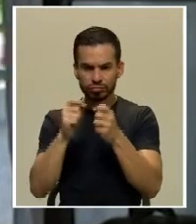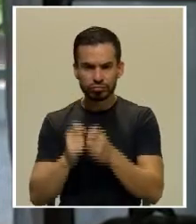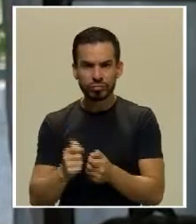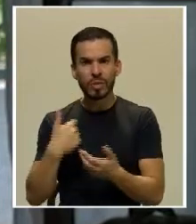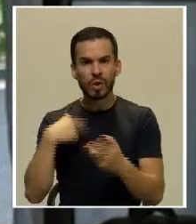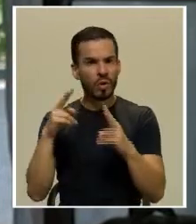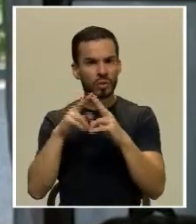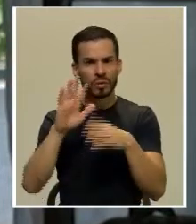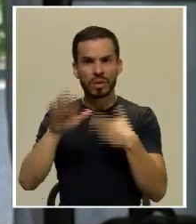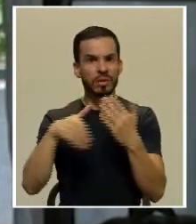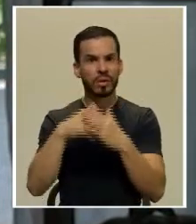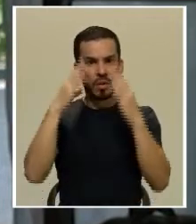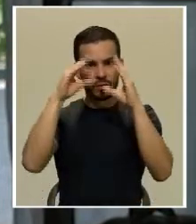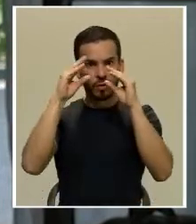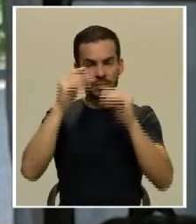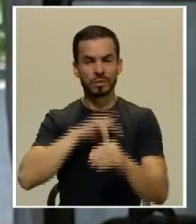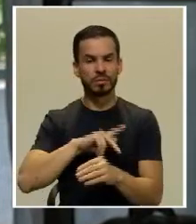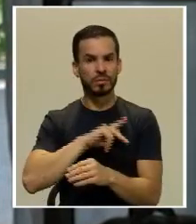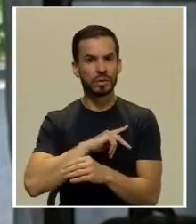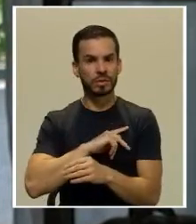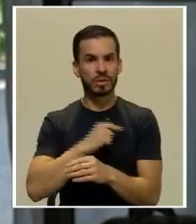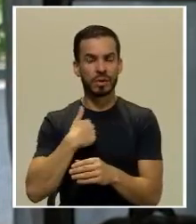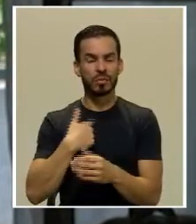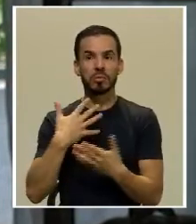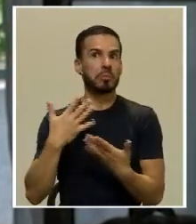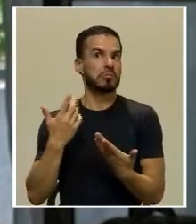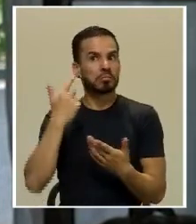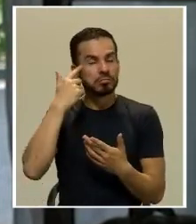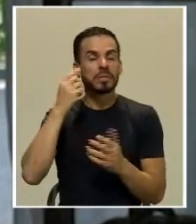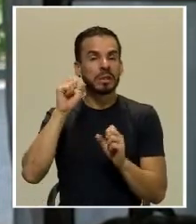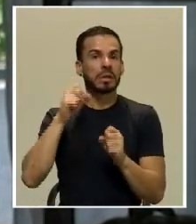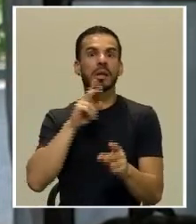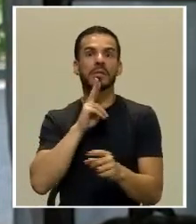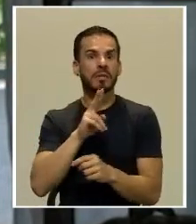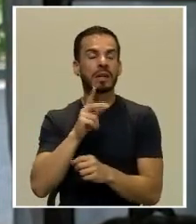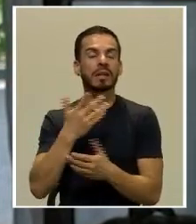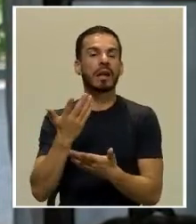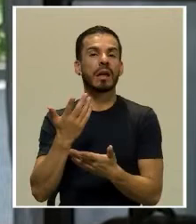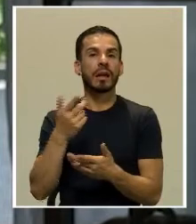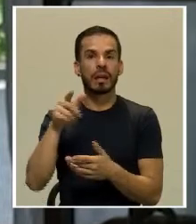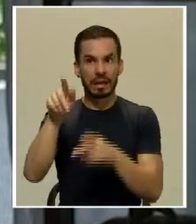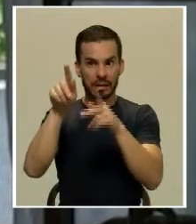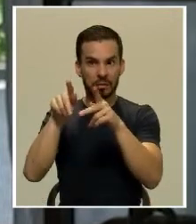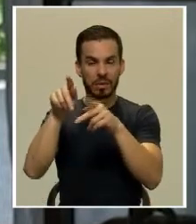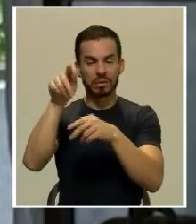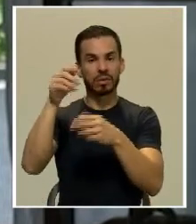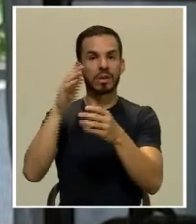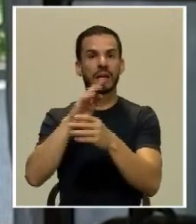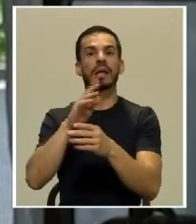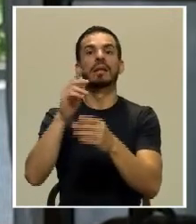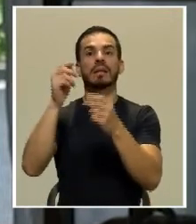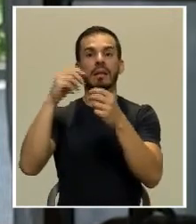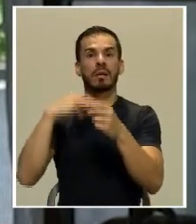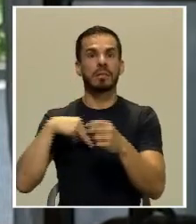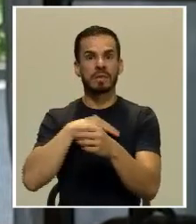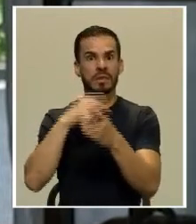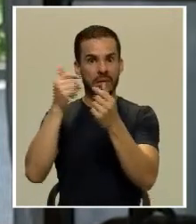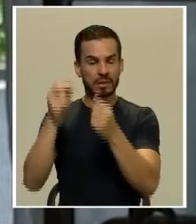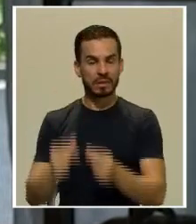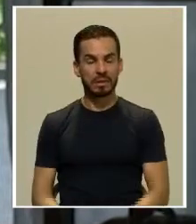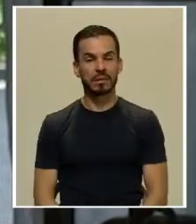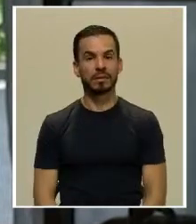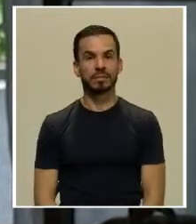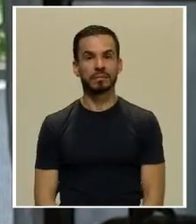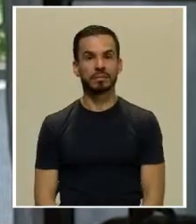Y lo conocían todo, ¿verdad? Entonces, pues uno se convence, ¿verdad?, de que realmente es cierto que hay gente ahí. Y